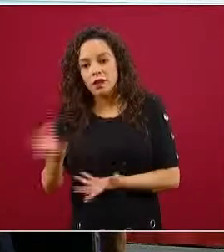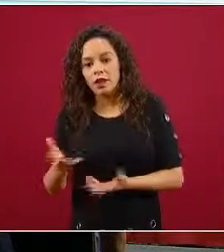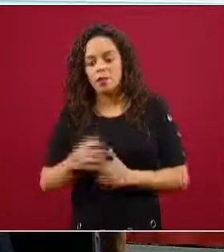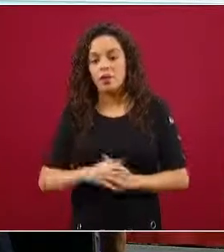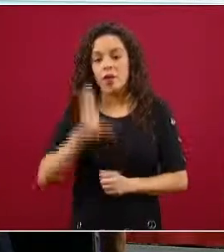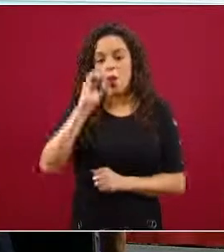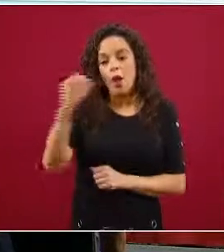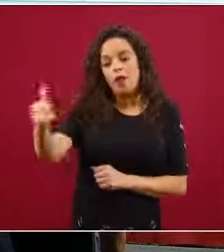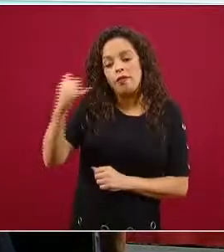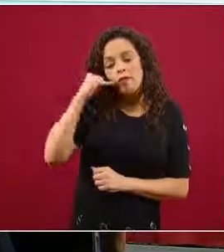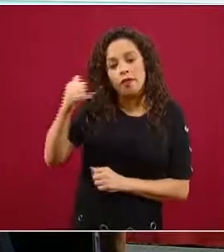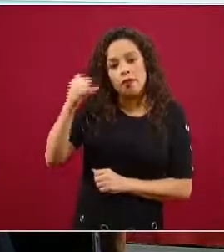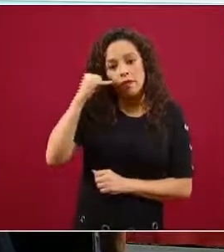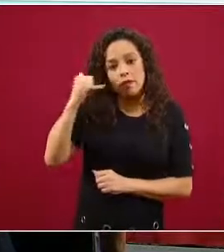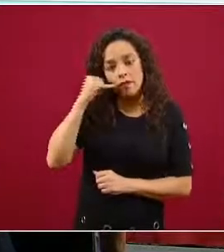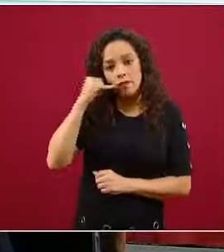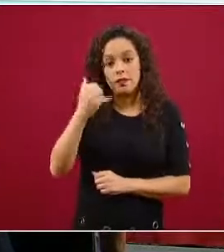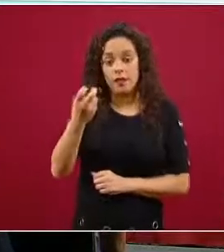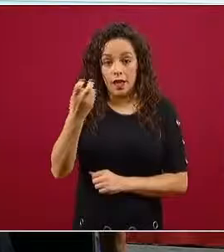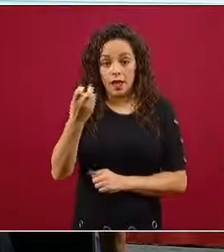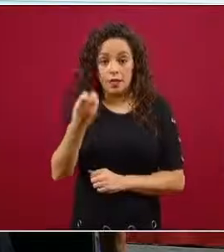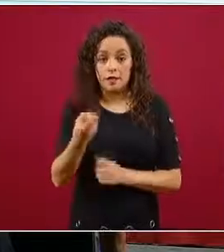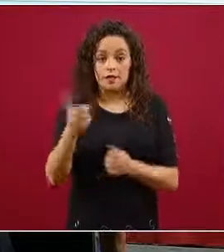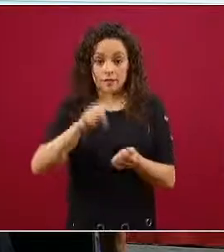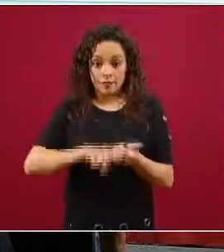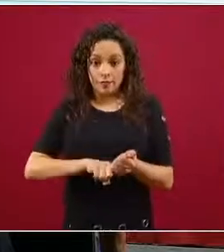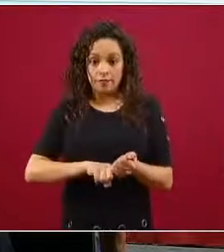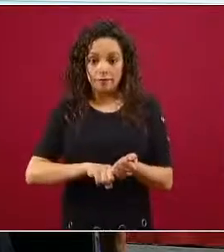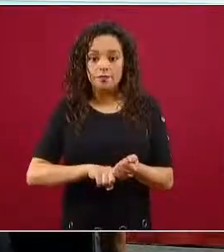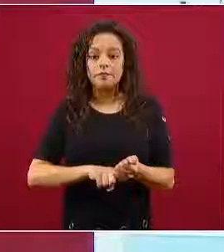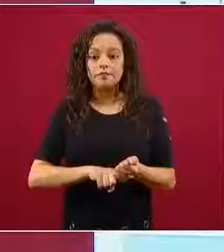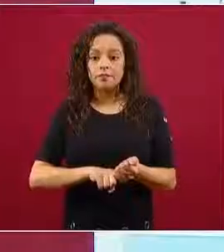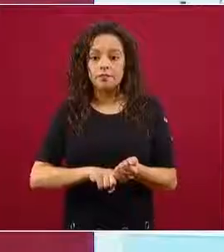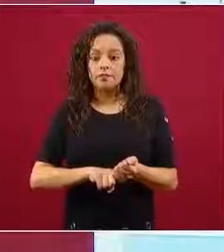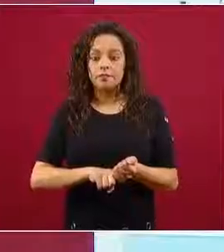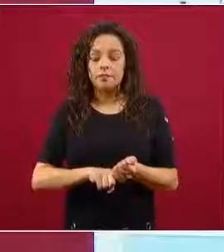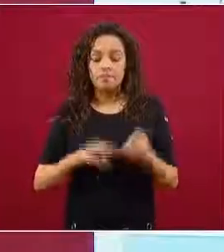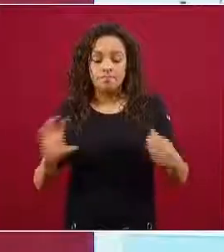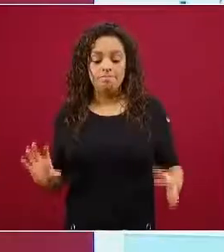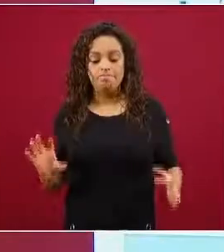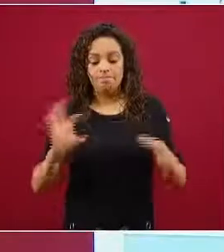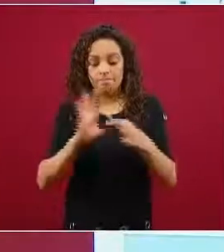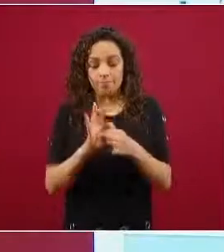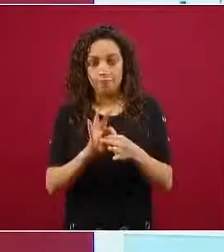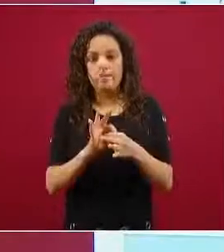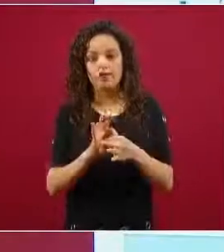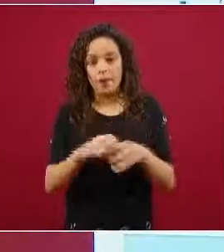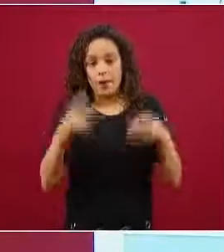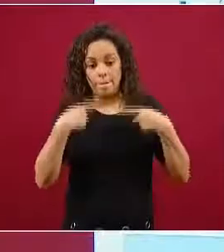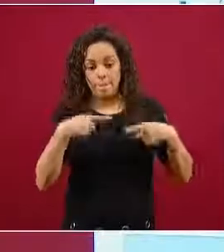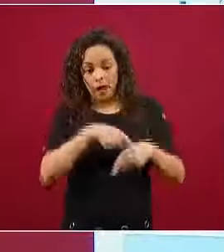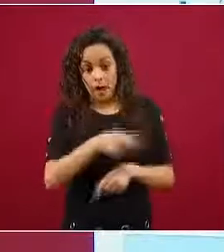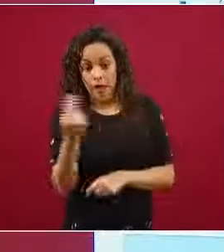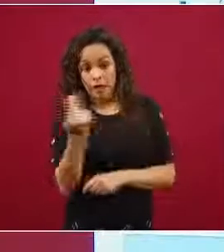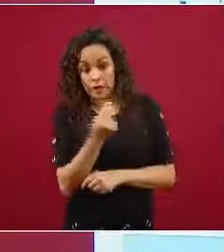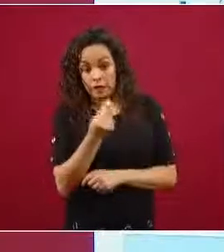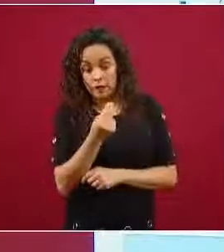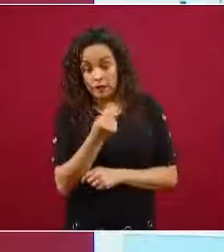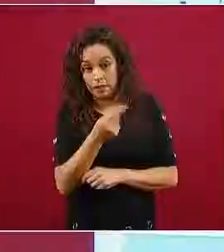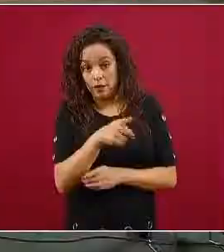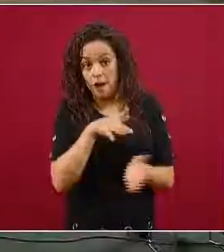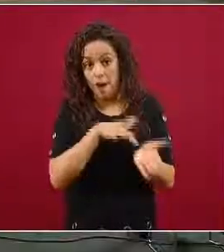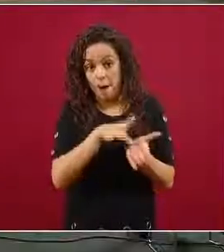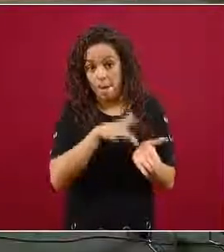telefónica, en donde se vincula el servicio de salud con la usuaria que puede estar efectivamente en su